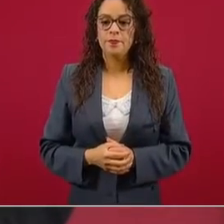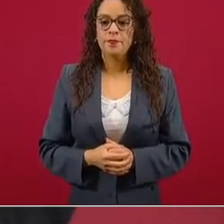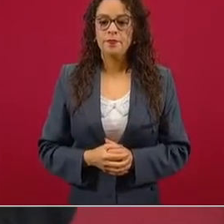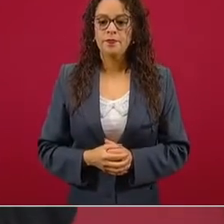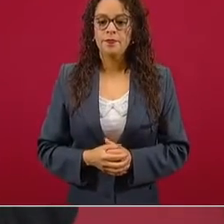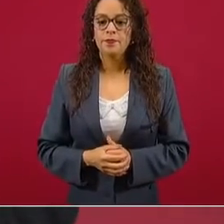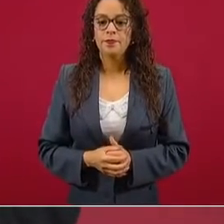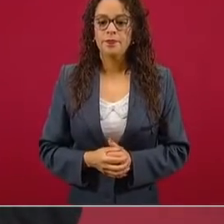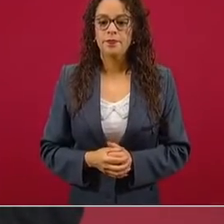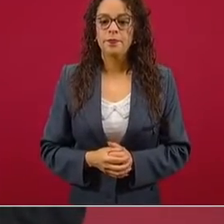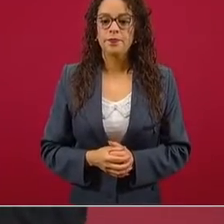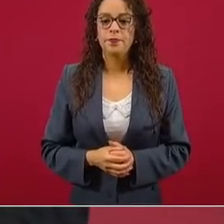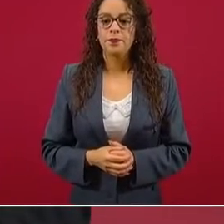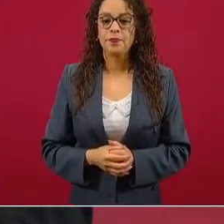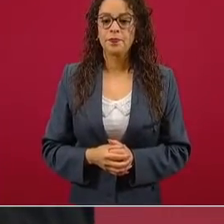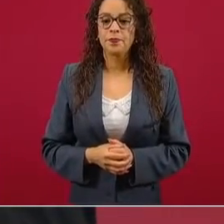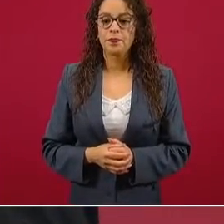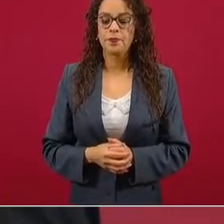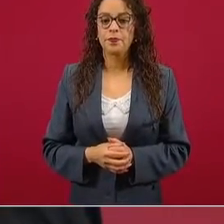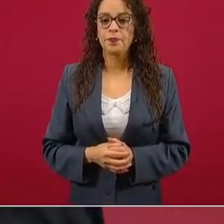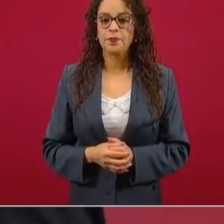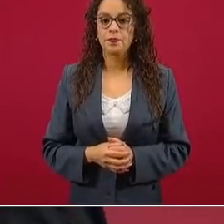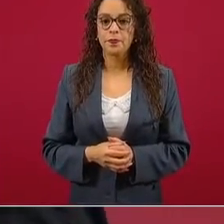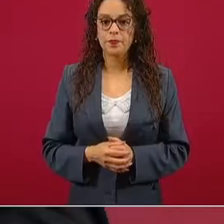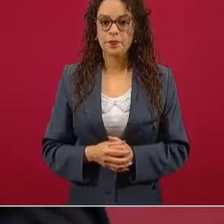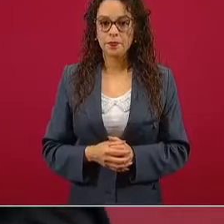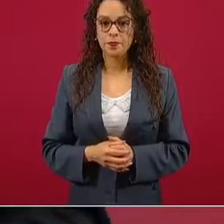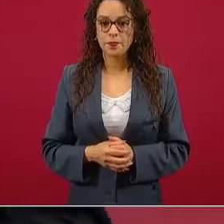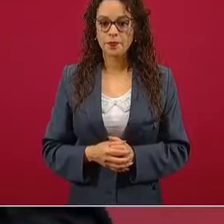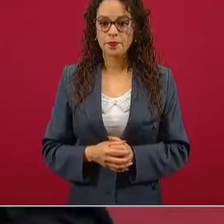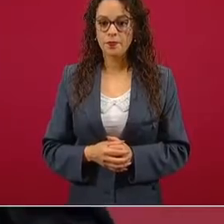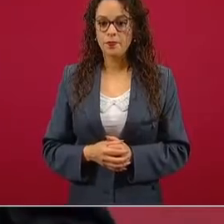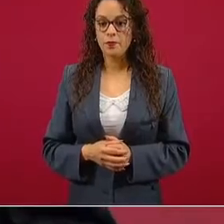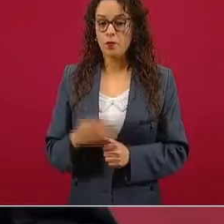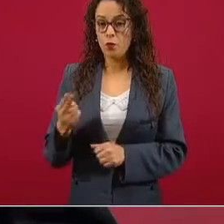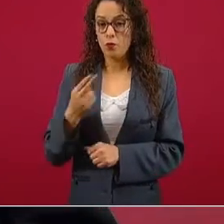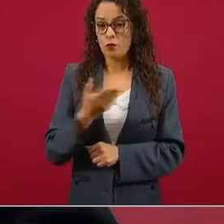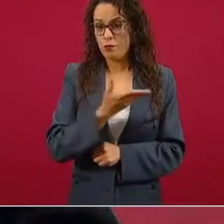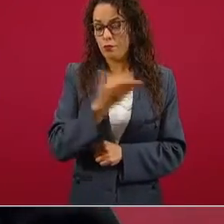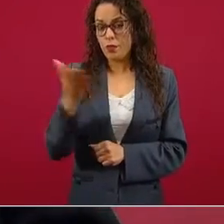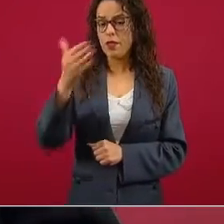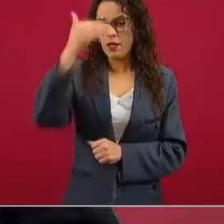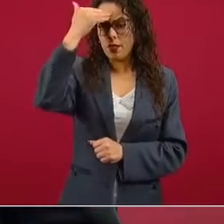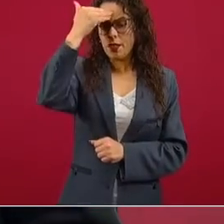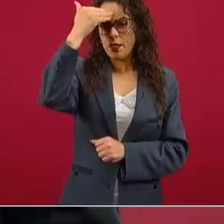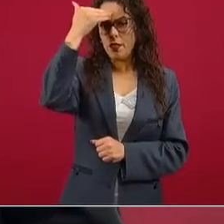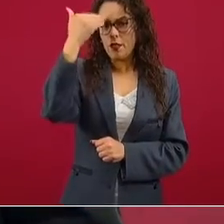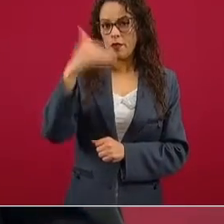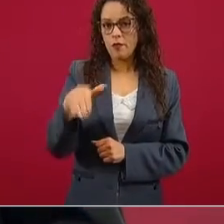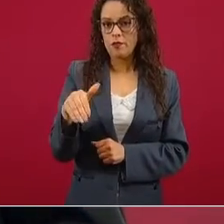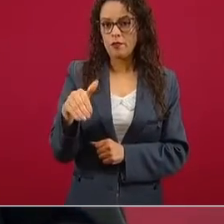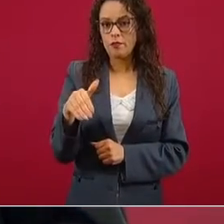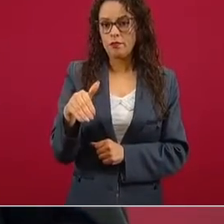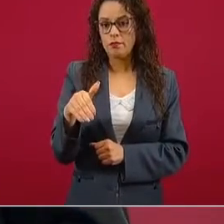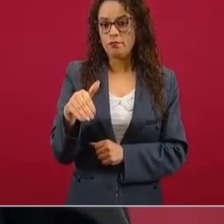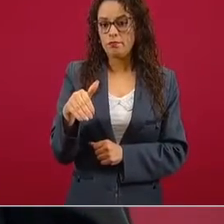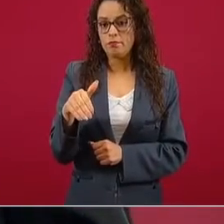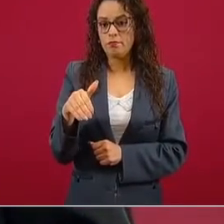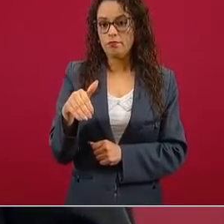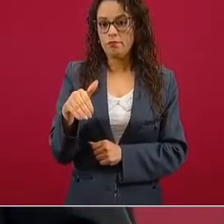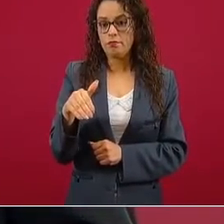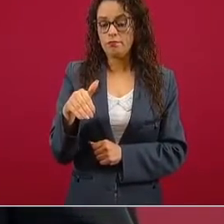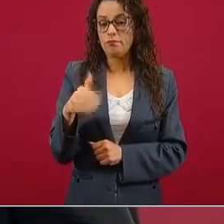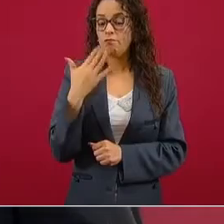Ustedes saben que no teníamos un sector